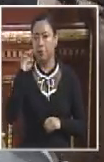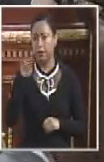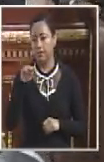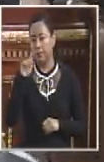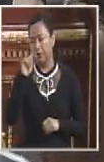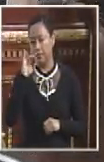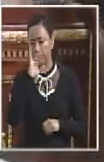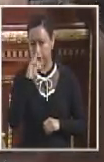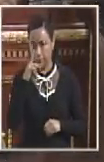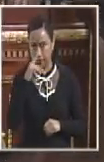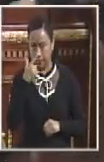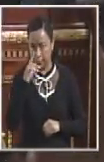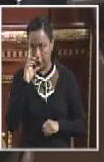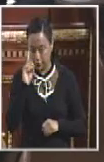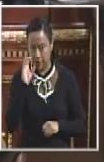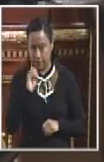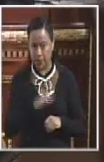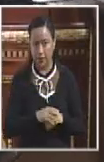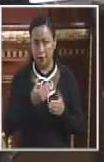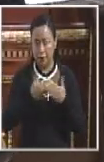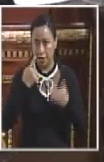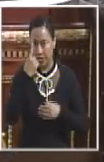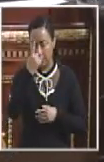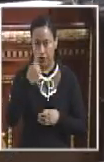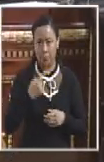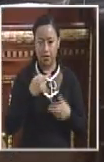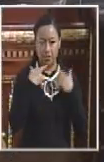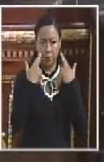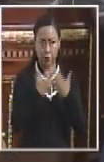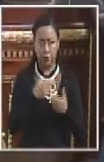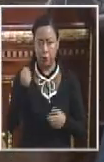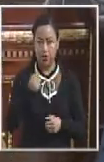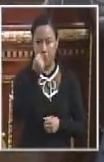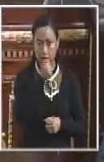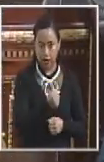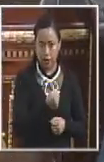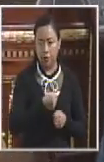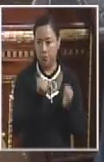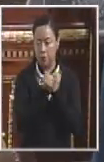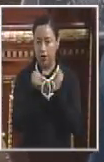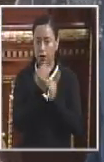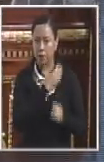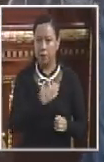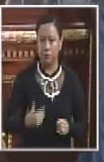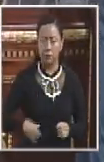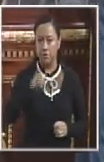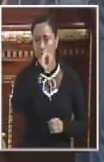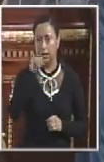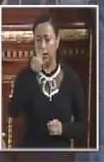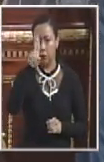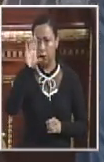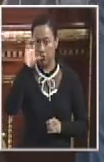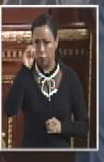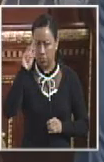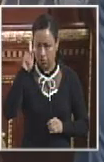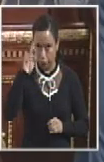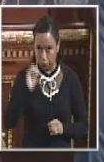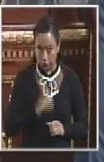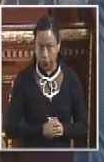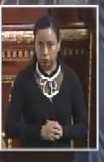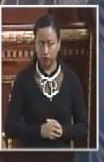incorporó la diputada Donají en una sesión y uno que incorporó el presidente de la Junta de Coordinación Política en una sesión